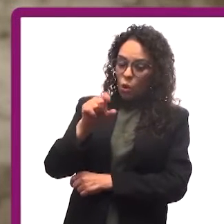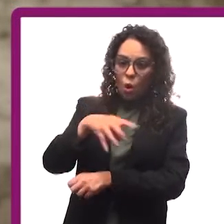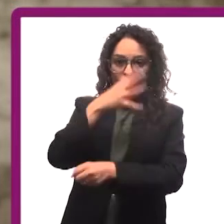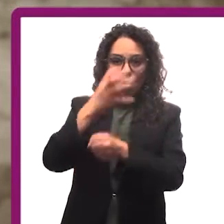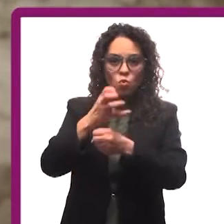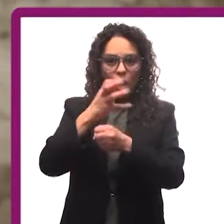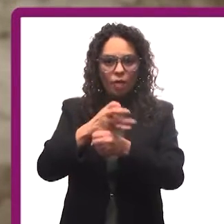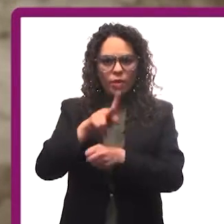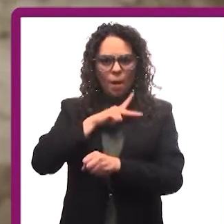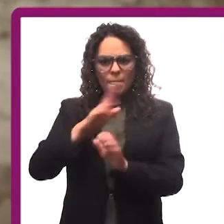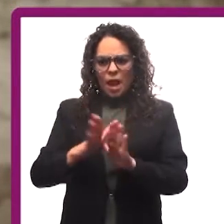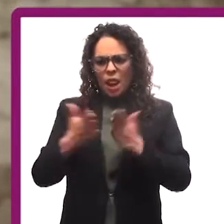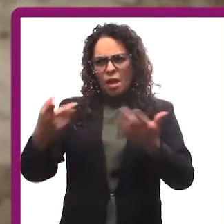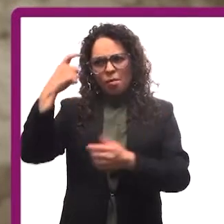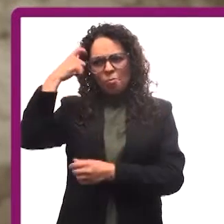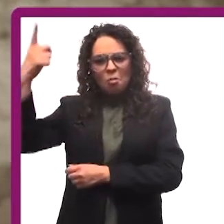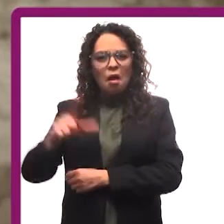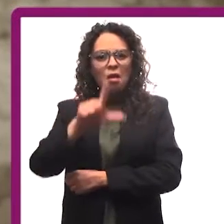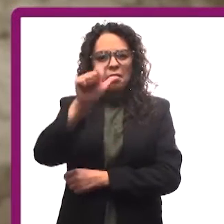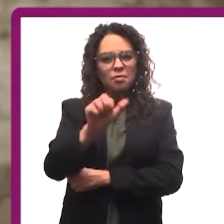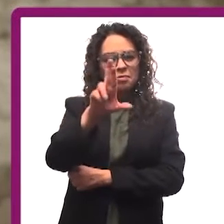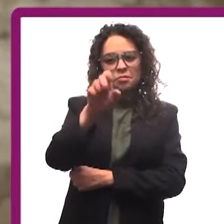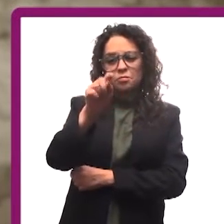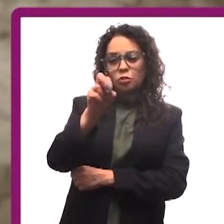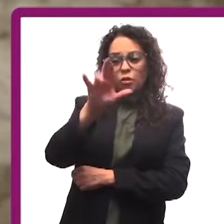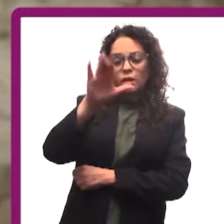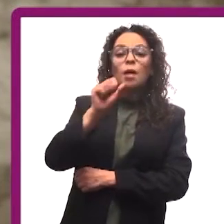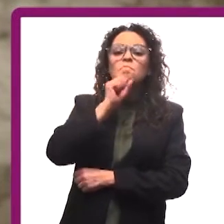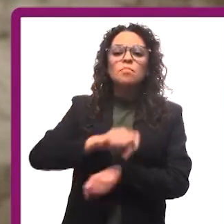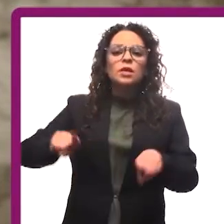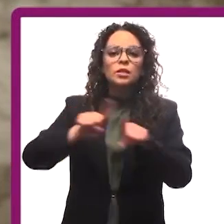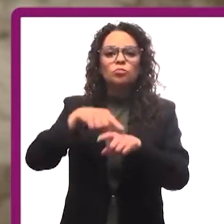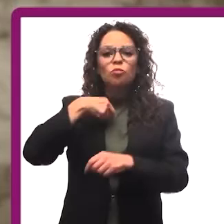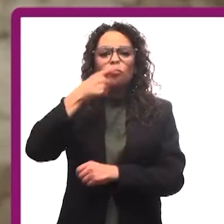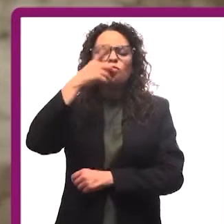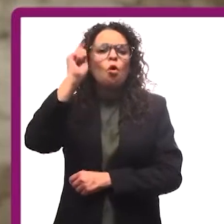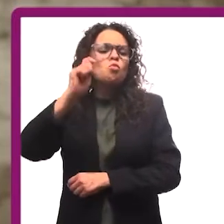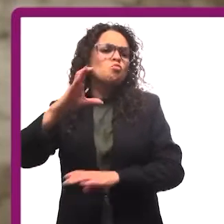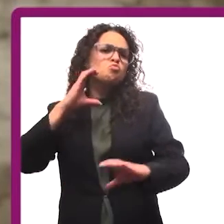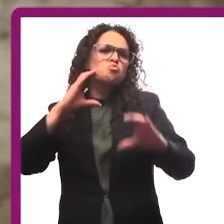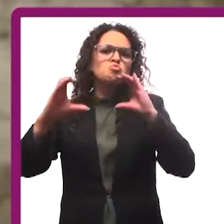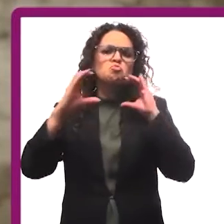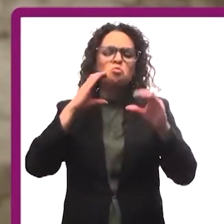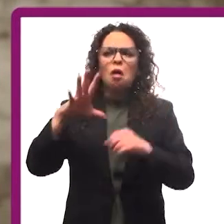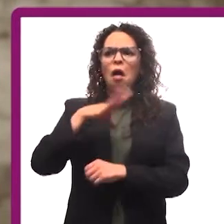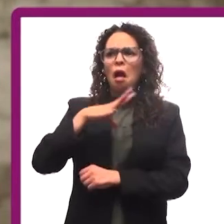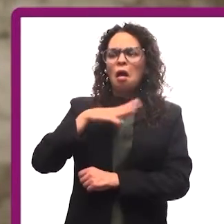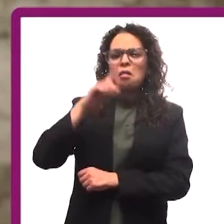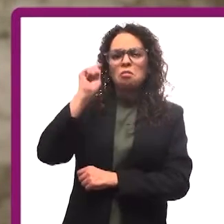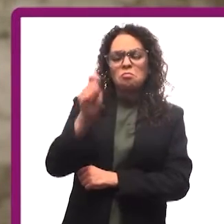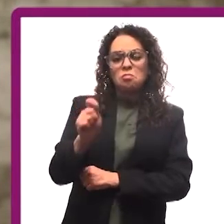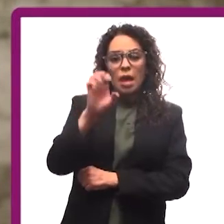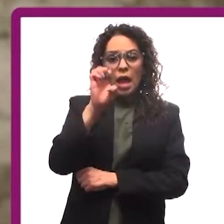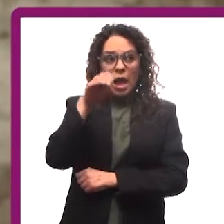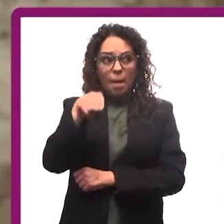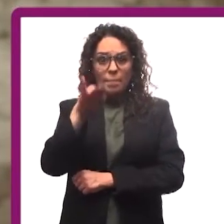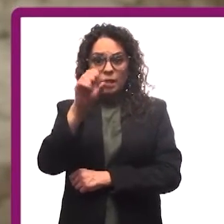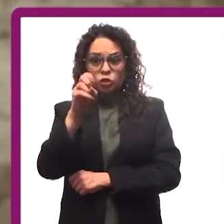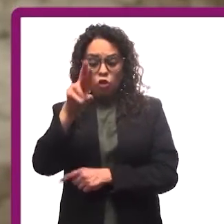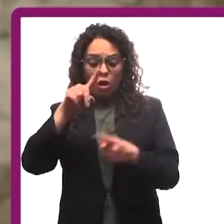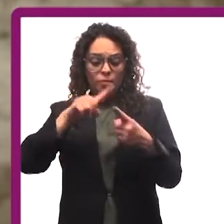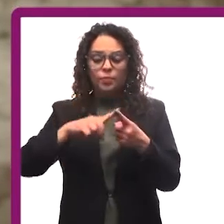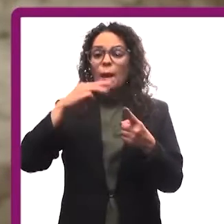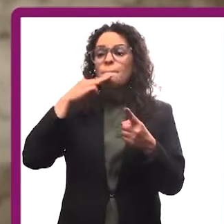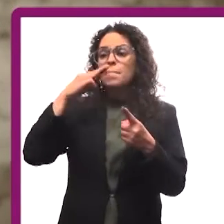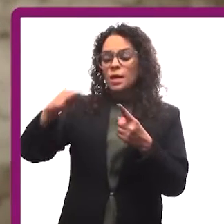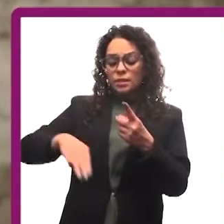La retórica, hablo también del paradigma de la comunicación que se compone del emisor, mensaje